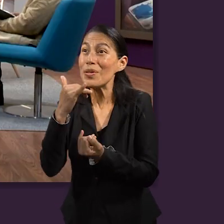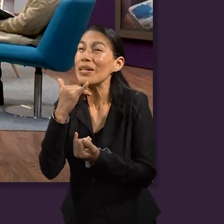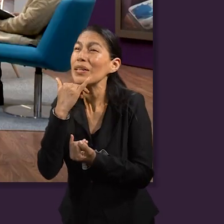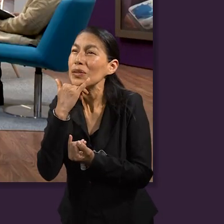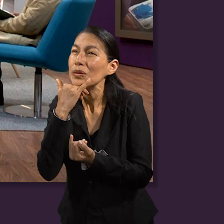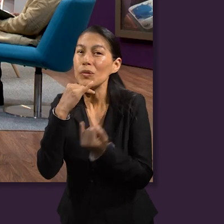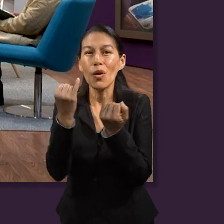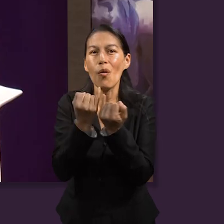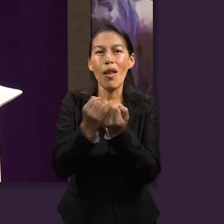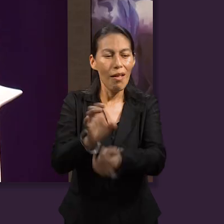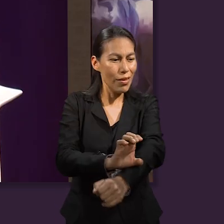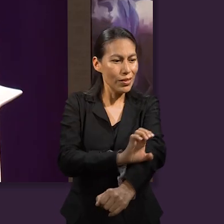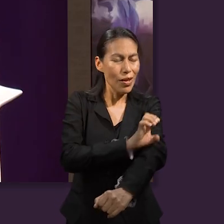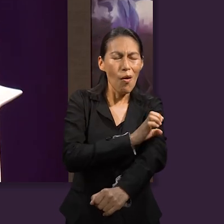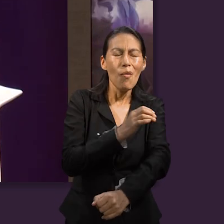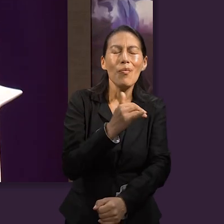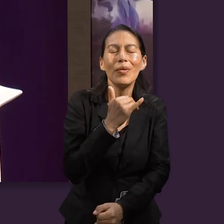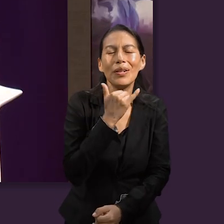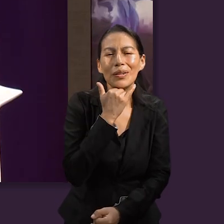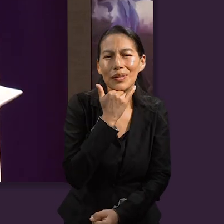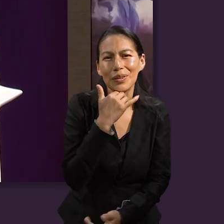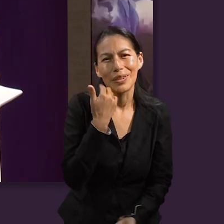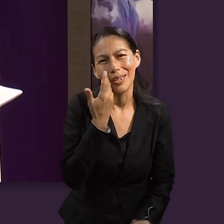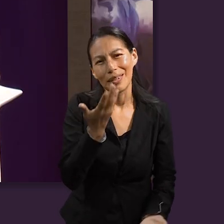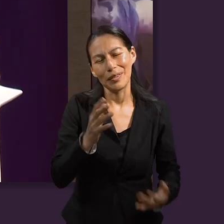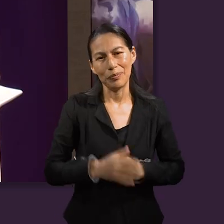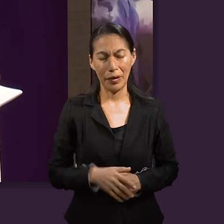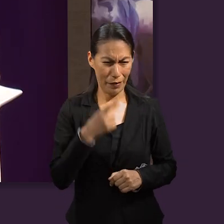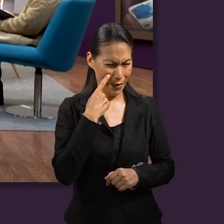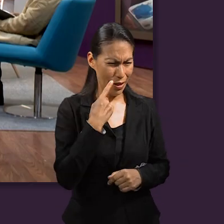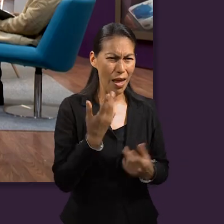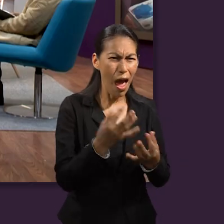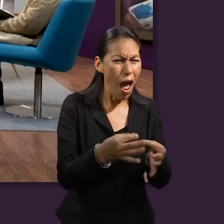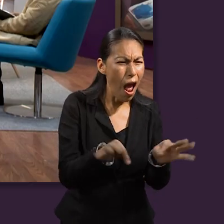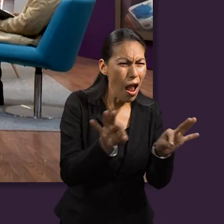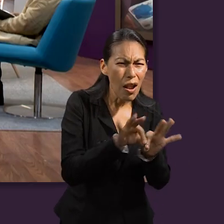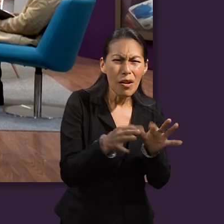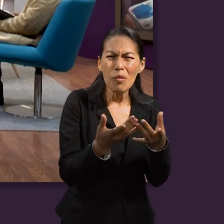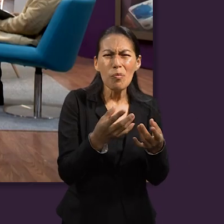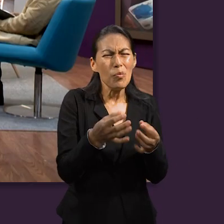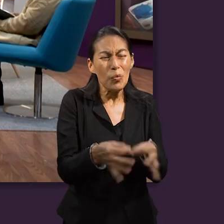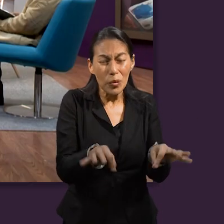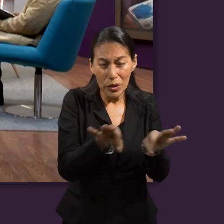un acto de humildad tremendo que hace jacob que me gustaría que analizáramos